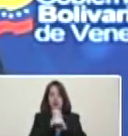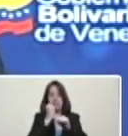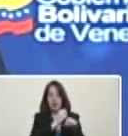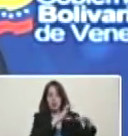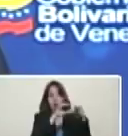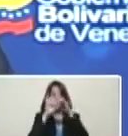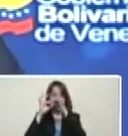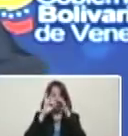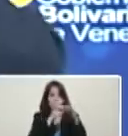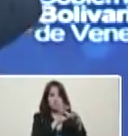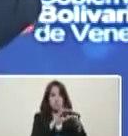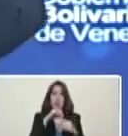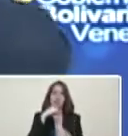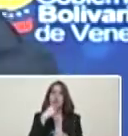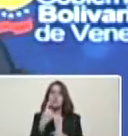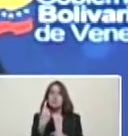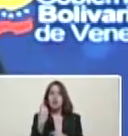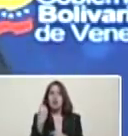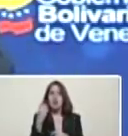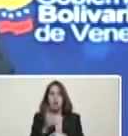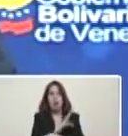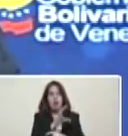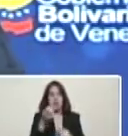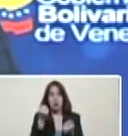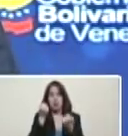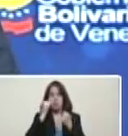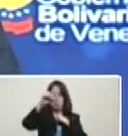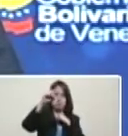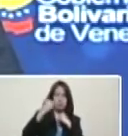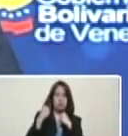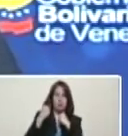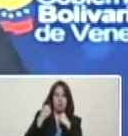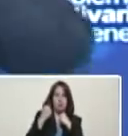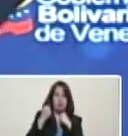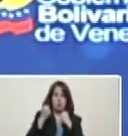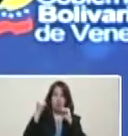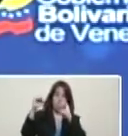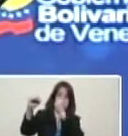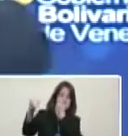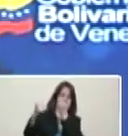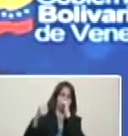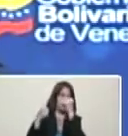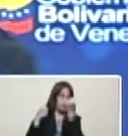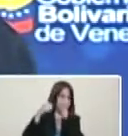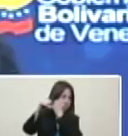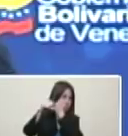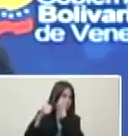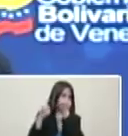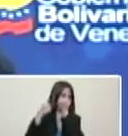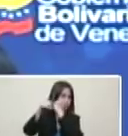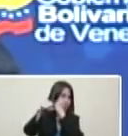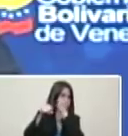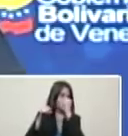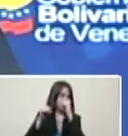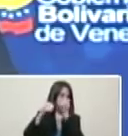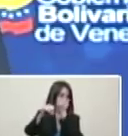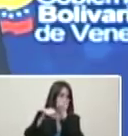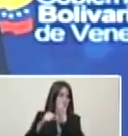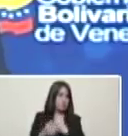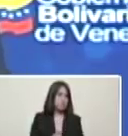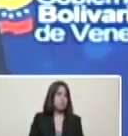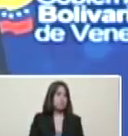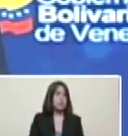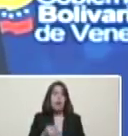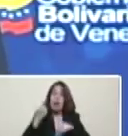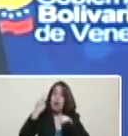Como dice una canción por ahí, pegar sin dejarse pegar, como dice Ali Primera. Pegar sin dejarse pegar. Y